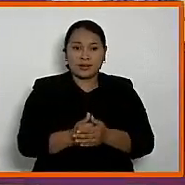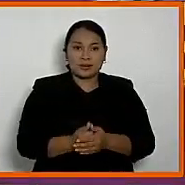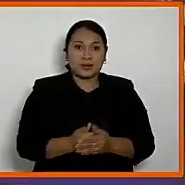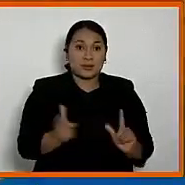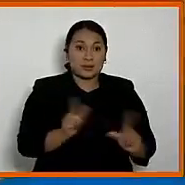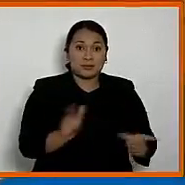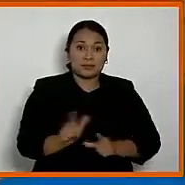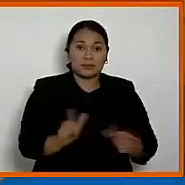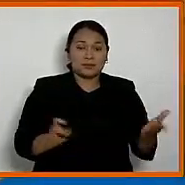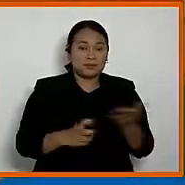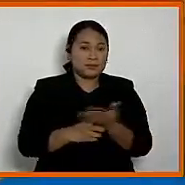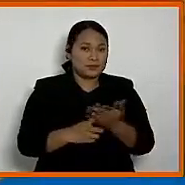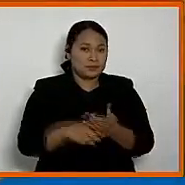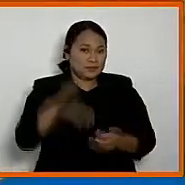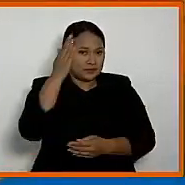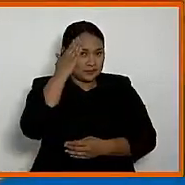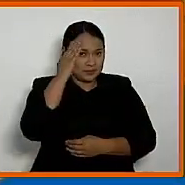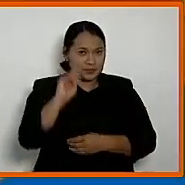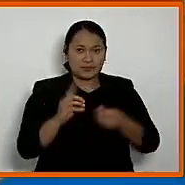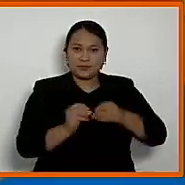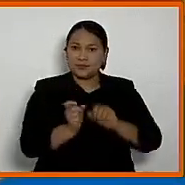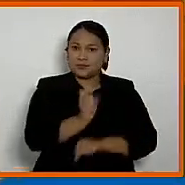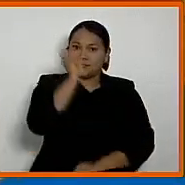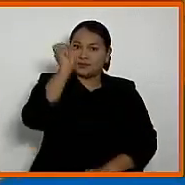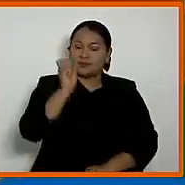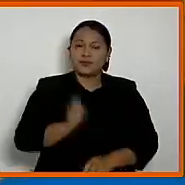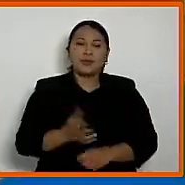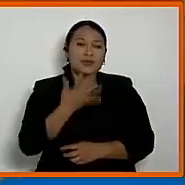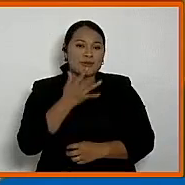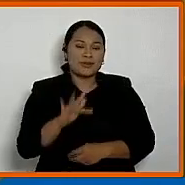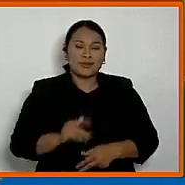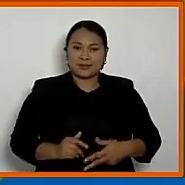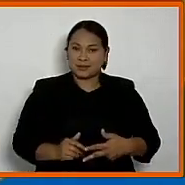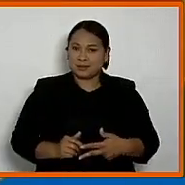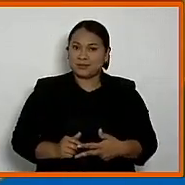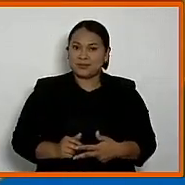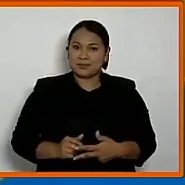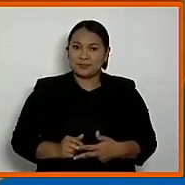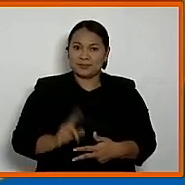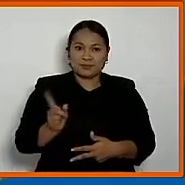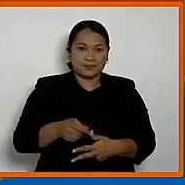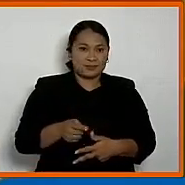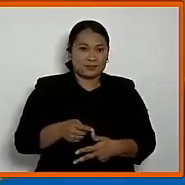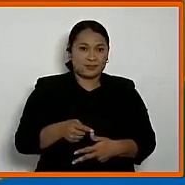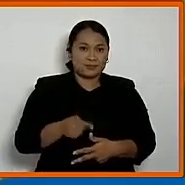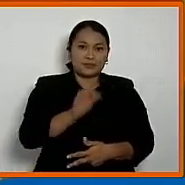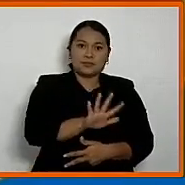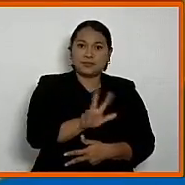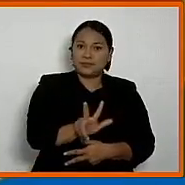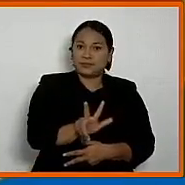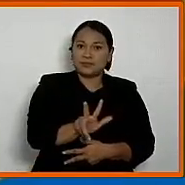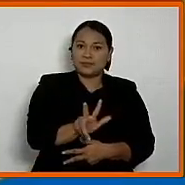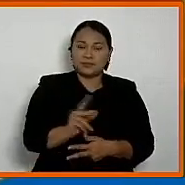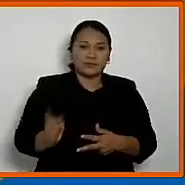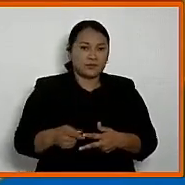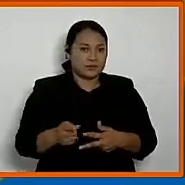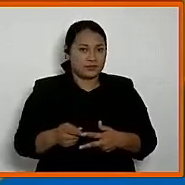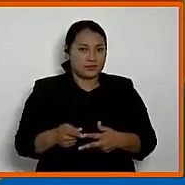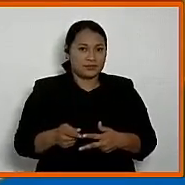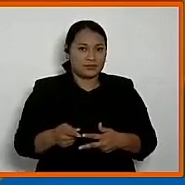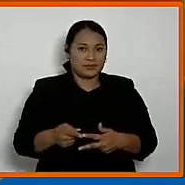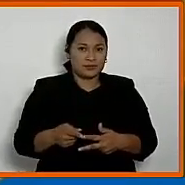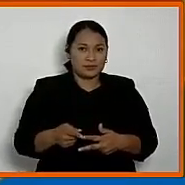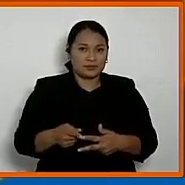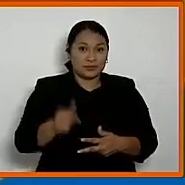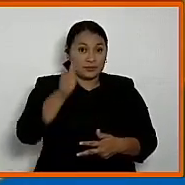tu boleto en mano. Se viene su primer número ganador. Suerte. Este es el 53. Segundo número